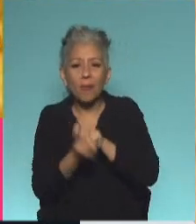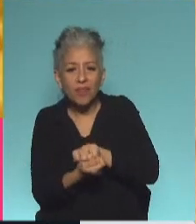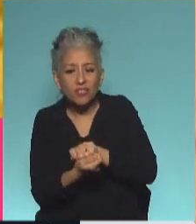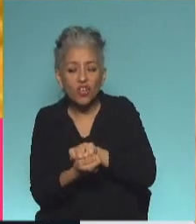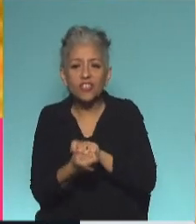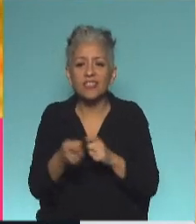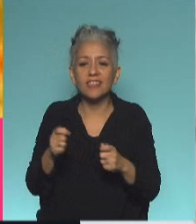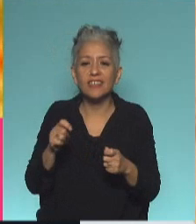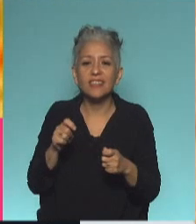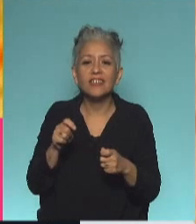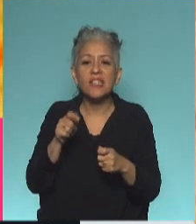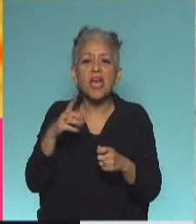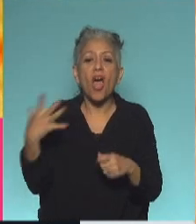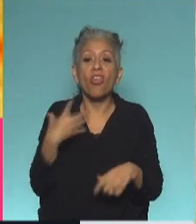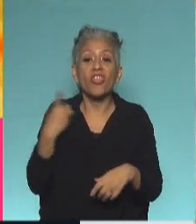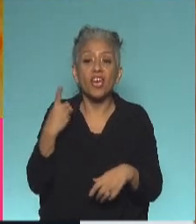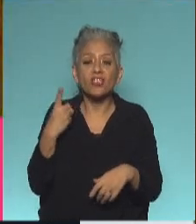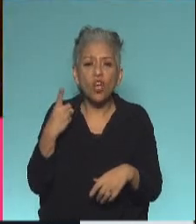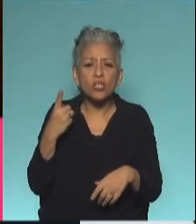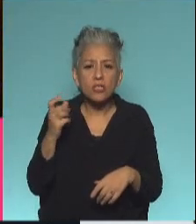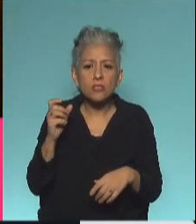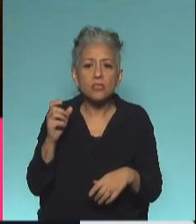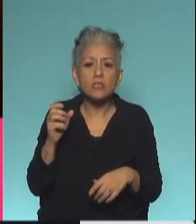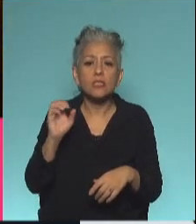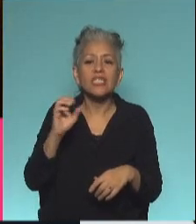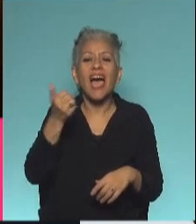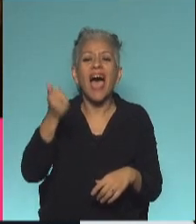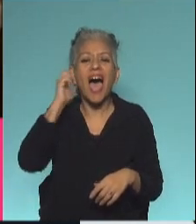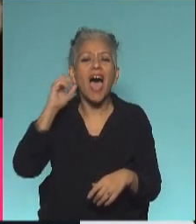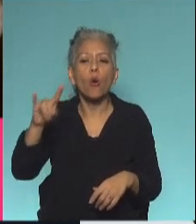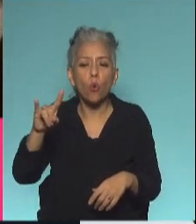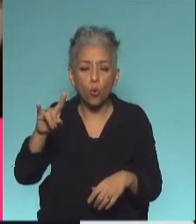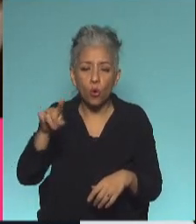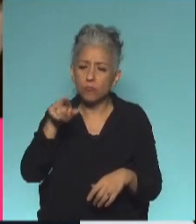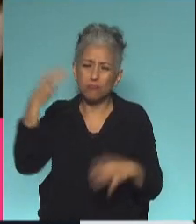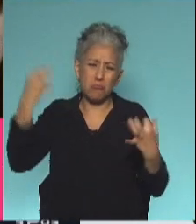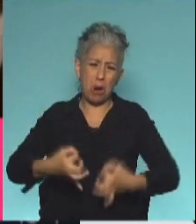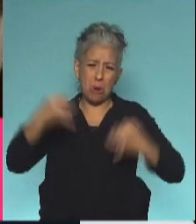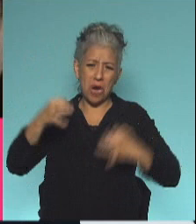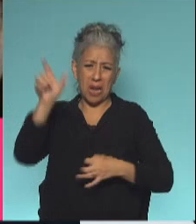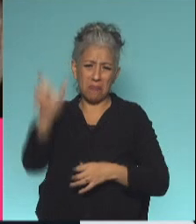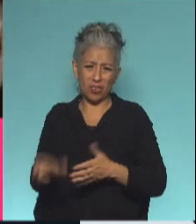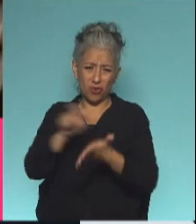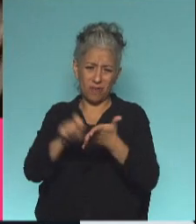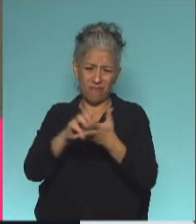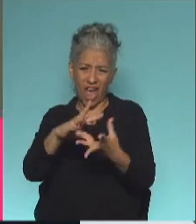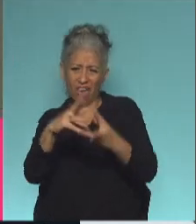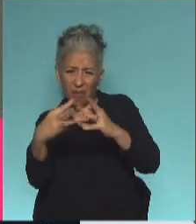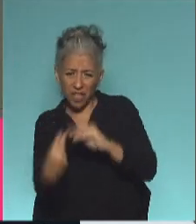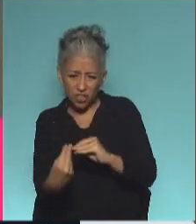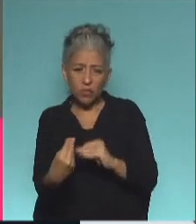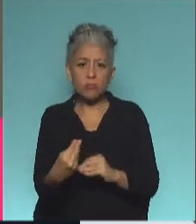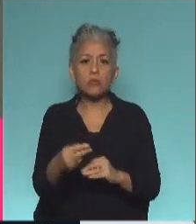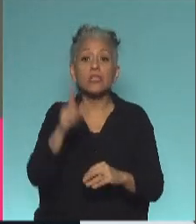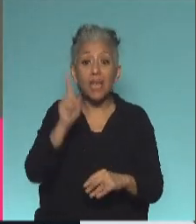la dirección, ¿no? Es de Agú. Víctor Agú, que es extraordinario, y está nada más y nada menos que una hacedora de